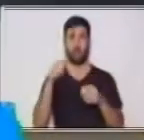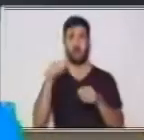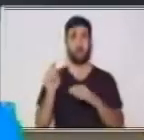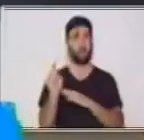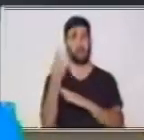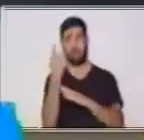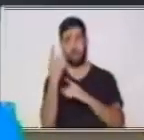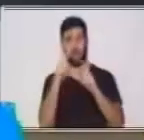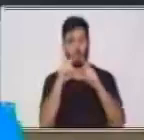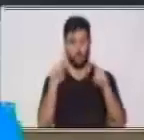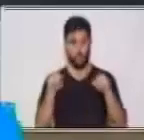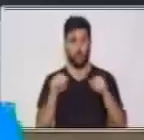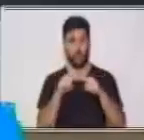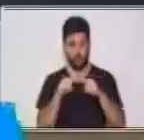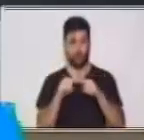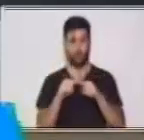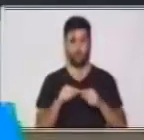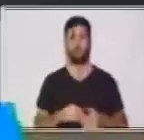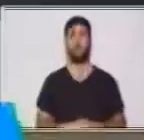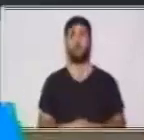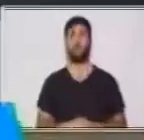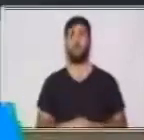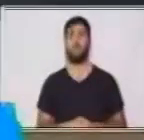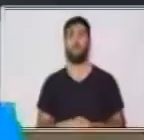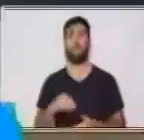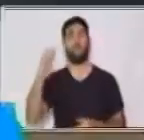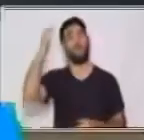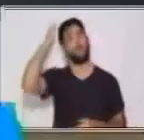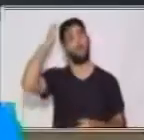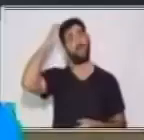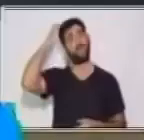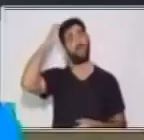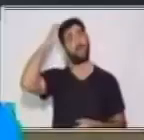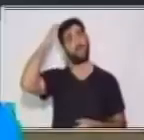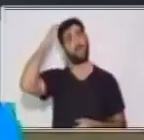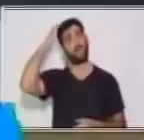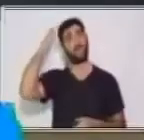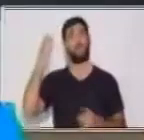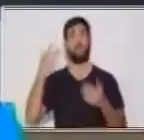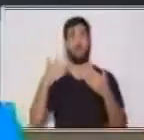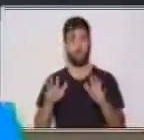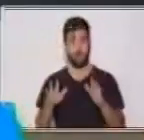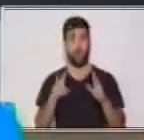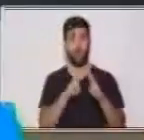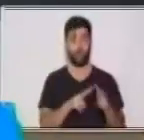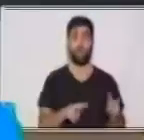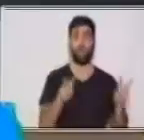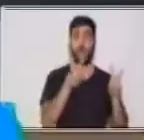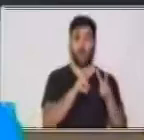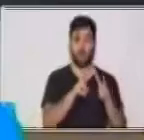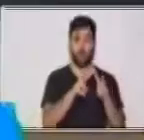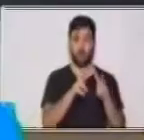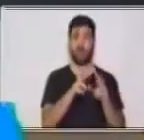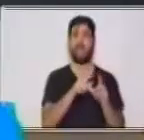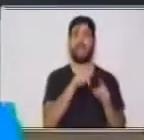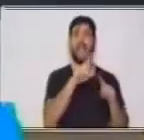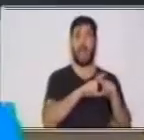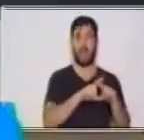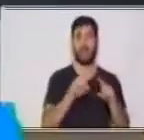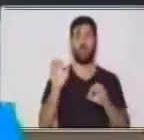primer cuadrante del plano cartesiano. Los valores que tengamos en X y en